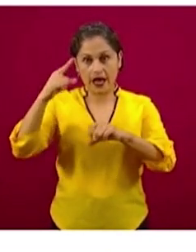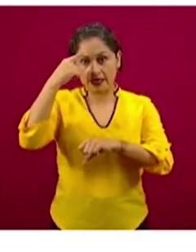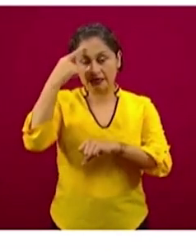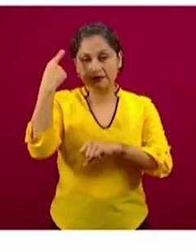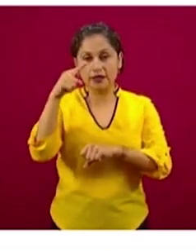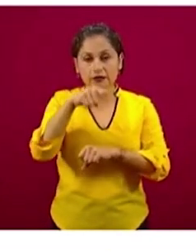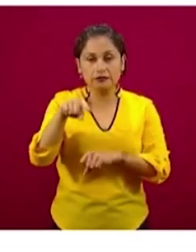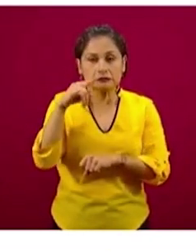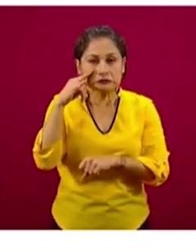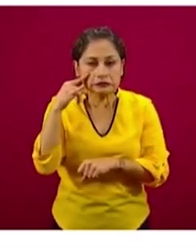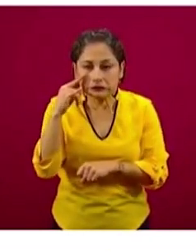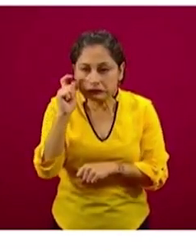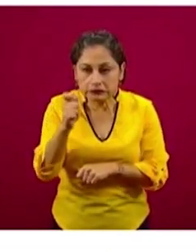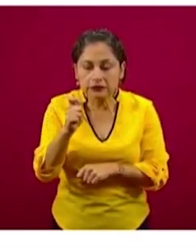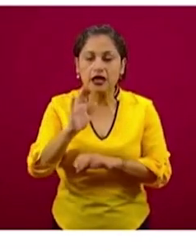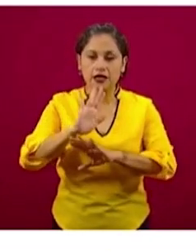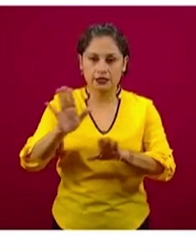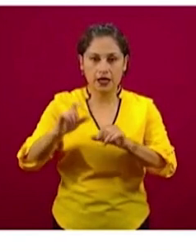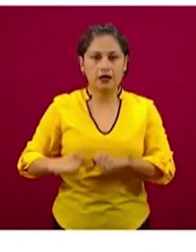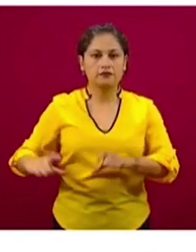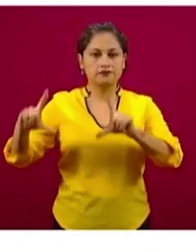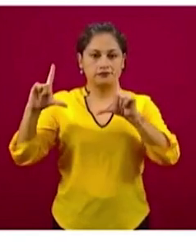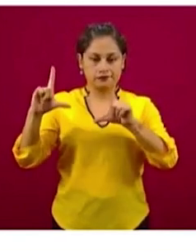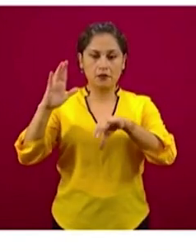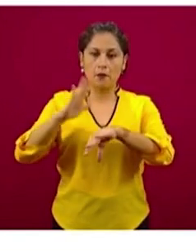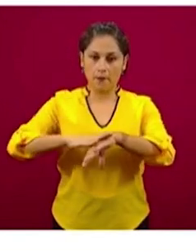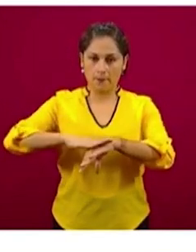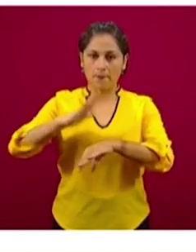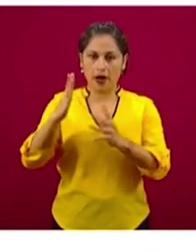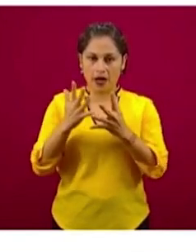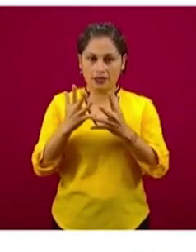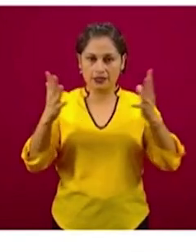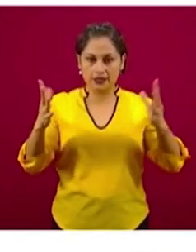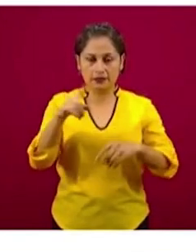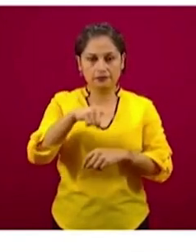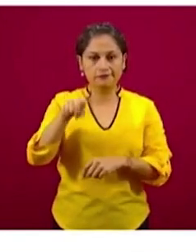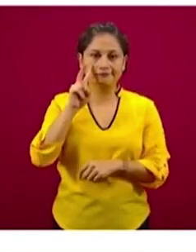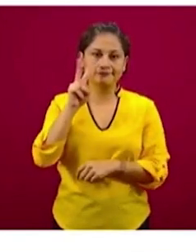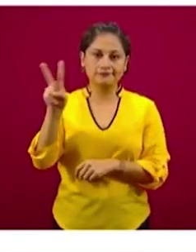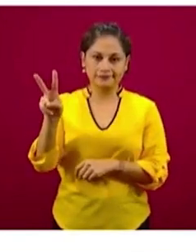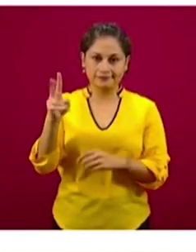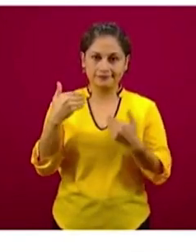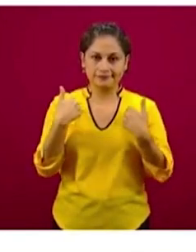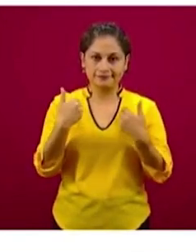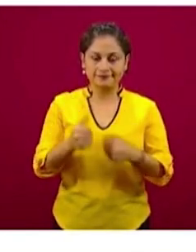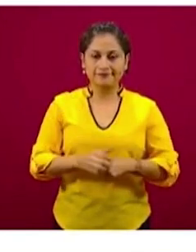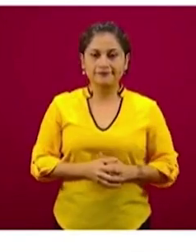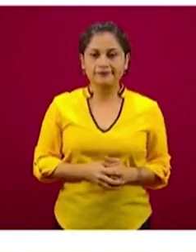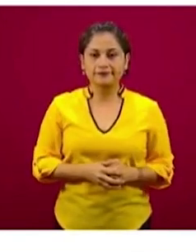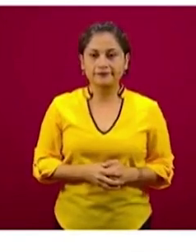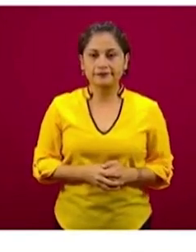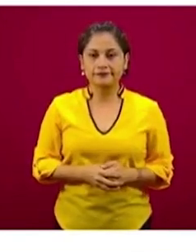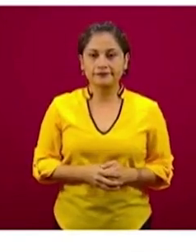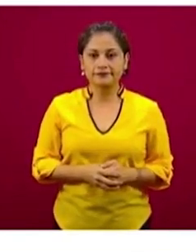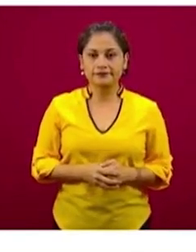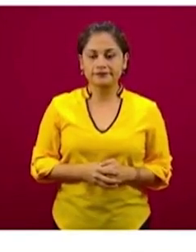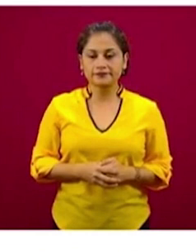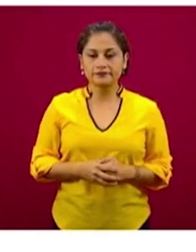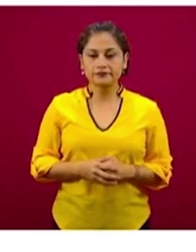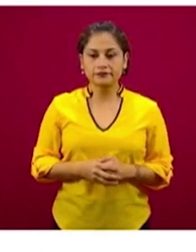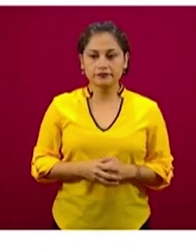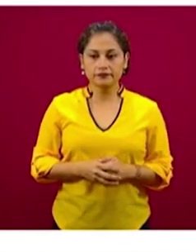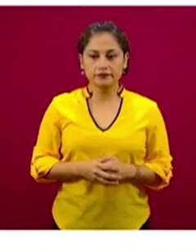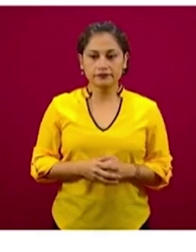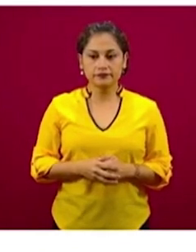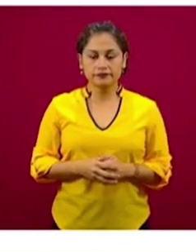mejor el tamaño de cada una de los gráficos y tienen todos el mismo